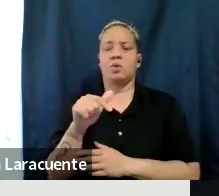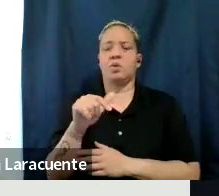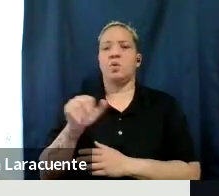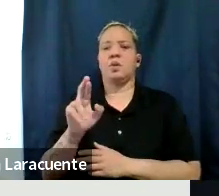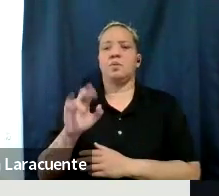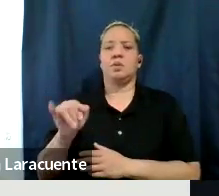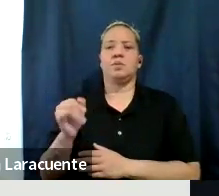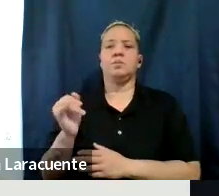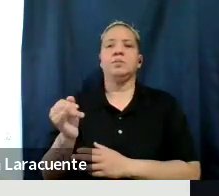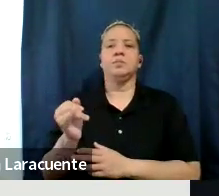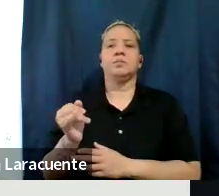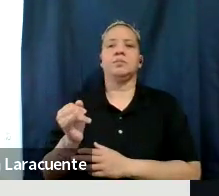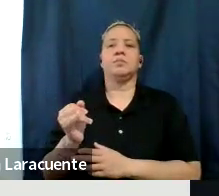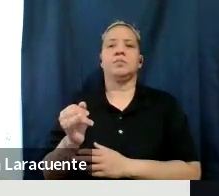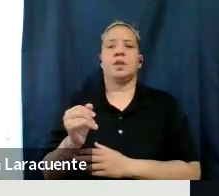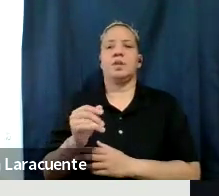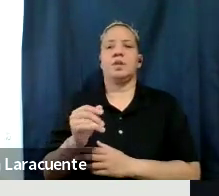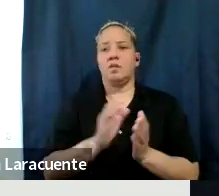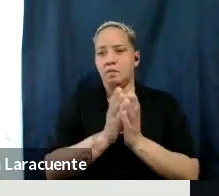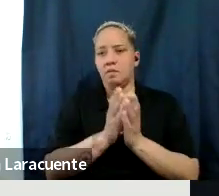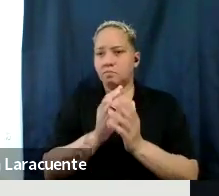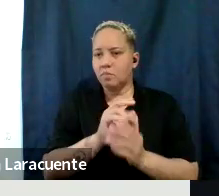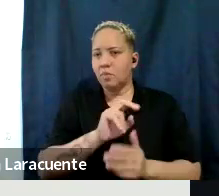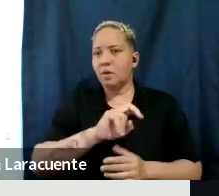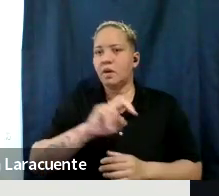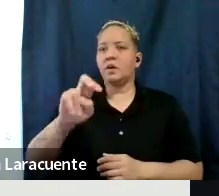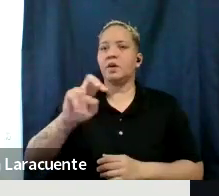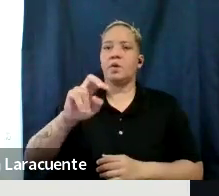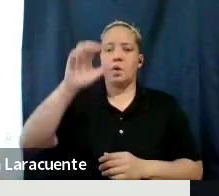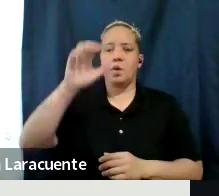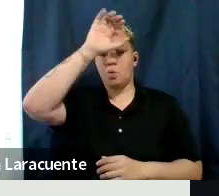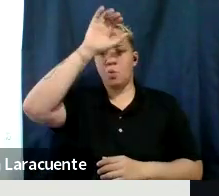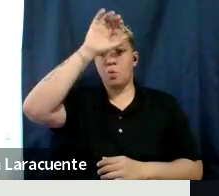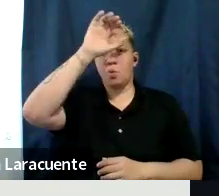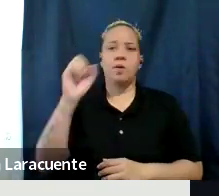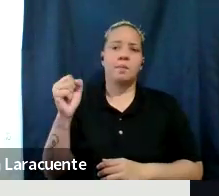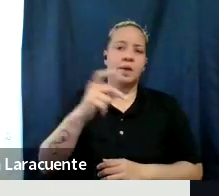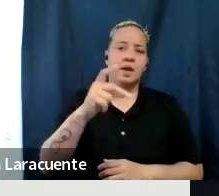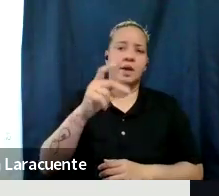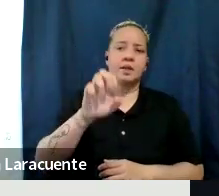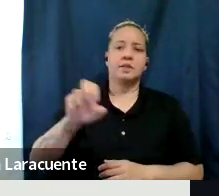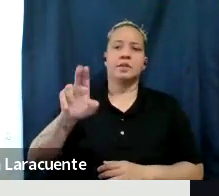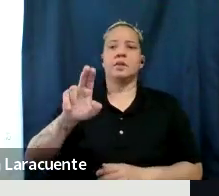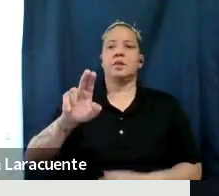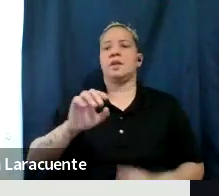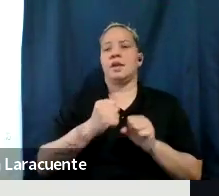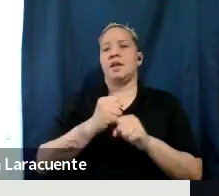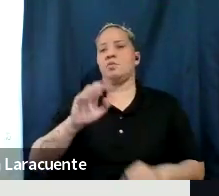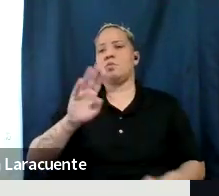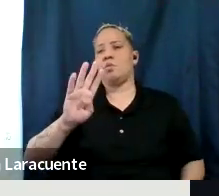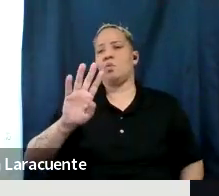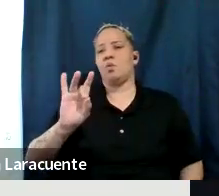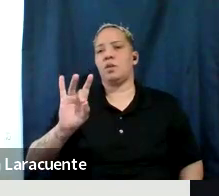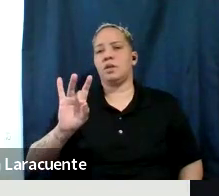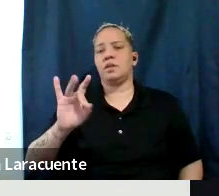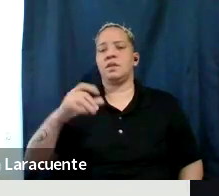Jiménez va a viajar a Cuba, va a volver a los Estados Unidos, en el 48 va a viajar por Argentina